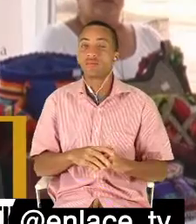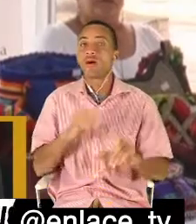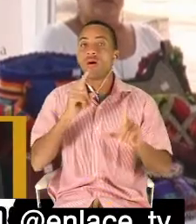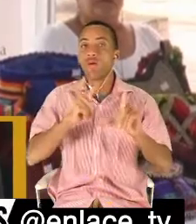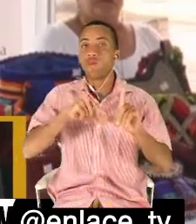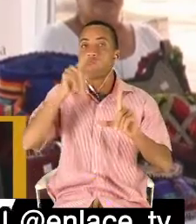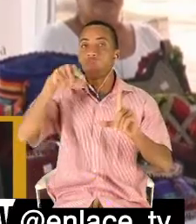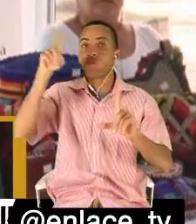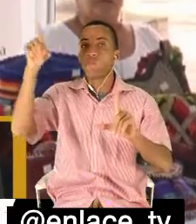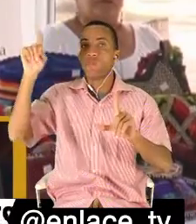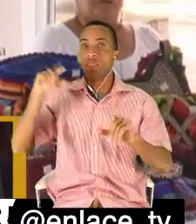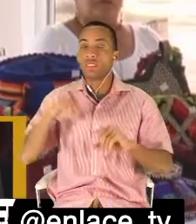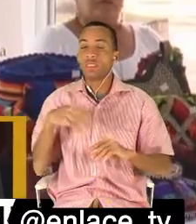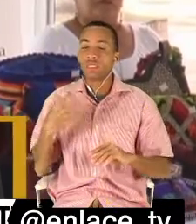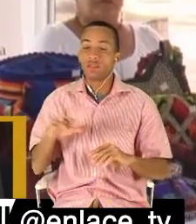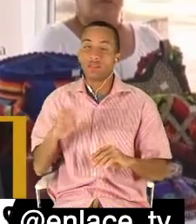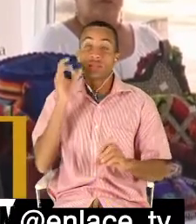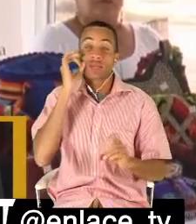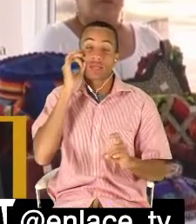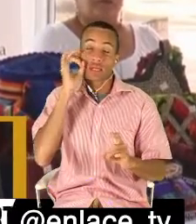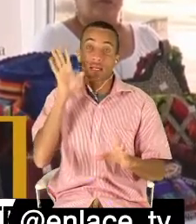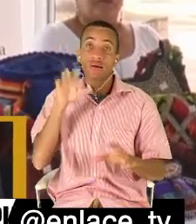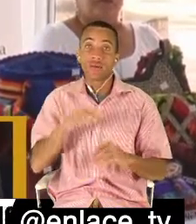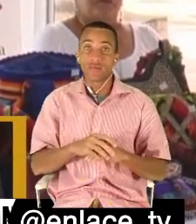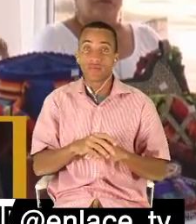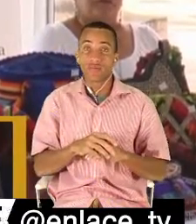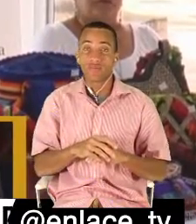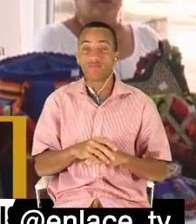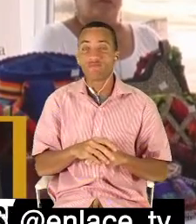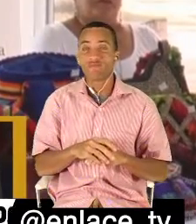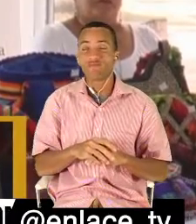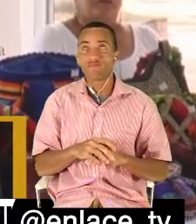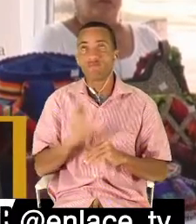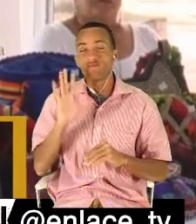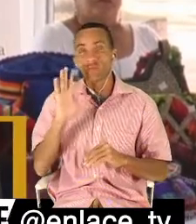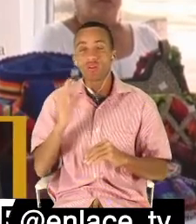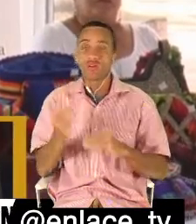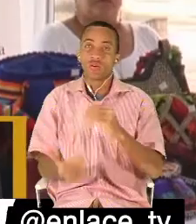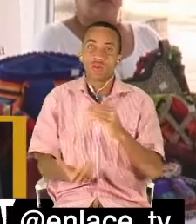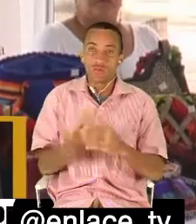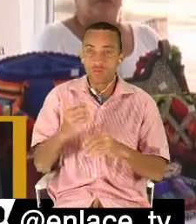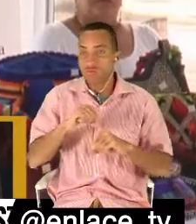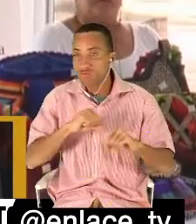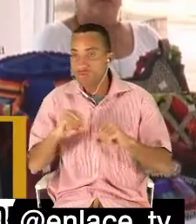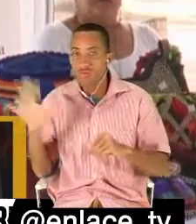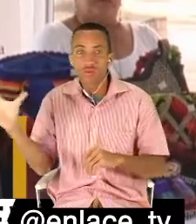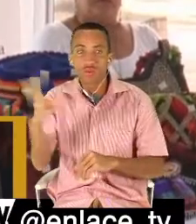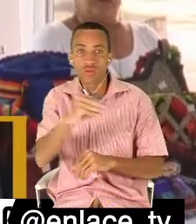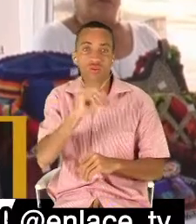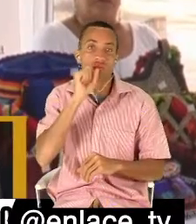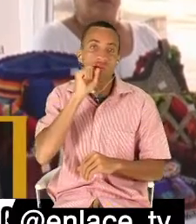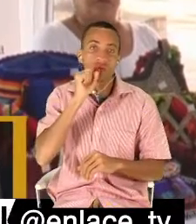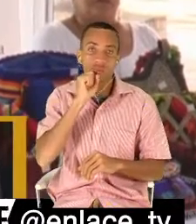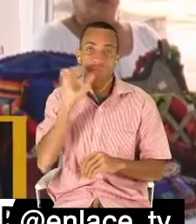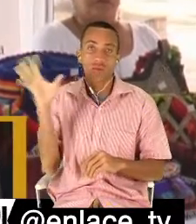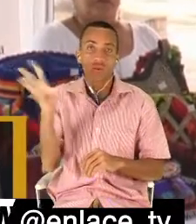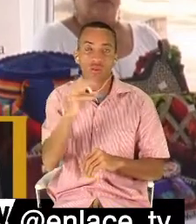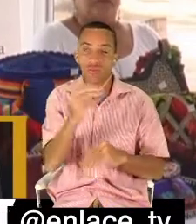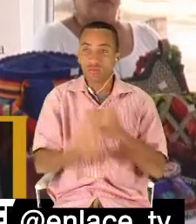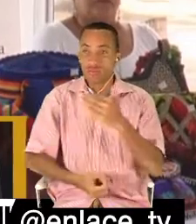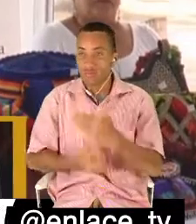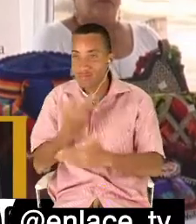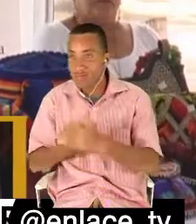son muy alentadoras, pero pues estamos seguros que con la anuencia de los barranqueños y de todos los sectores productivos, pues